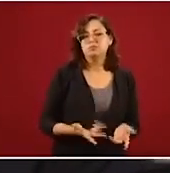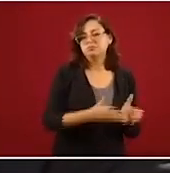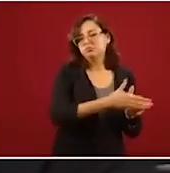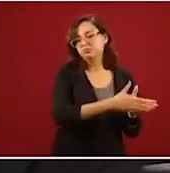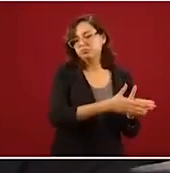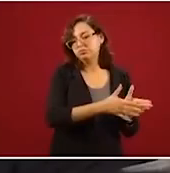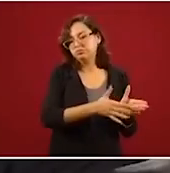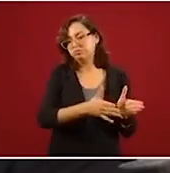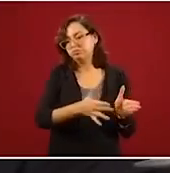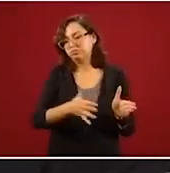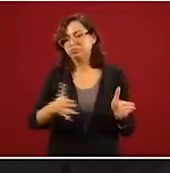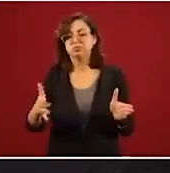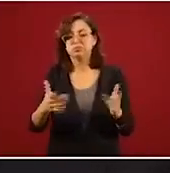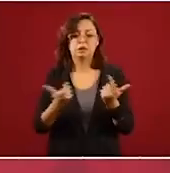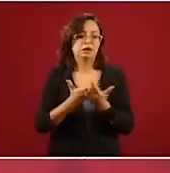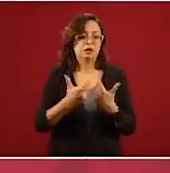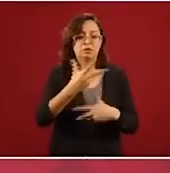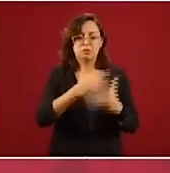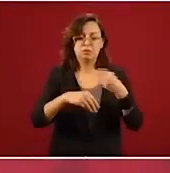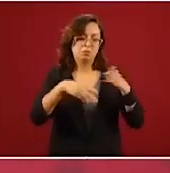que dicho sea de paso, fracasó,